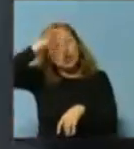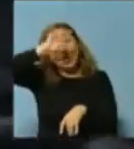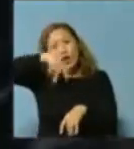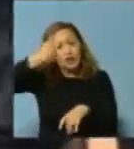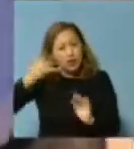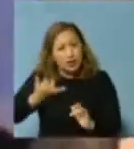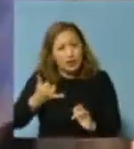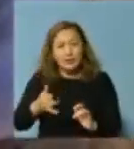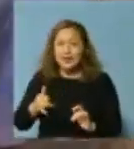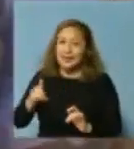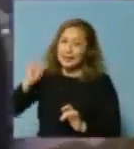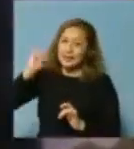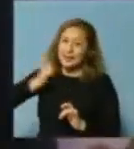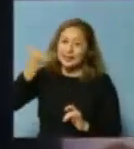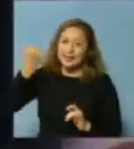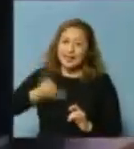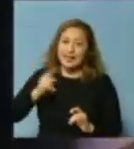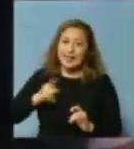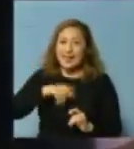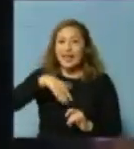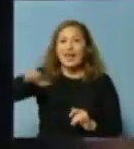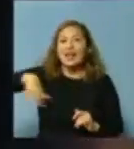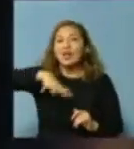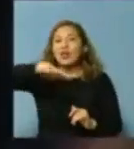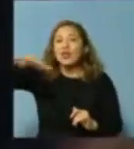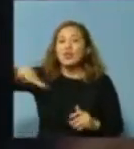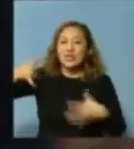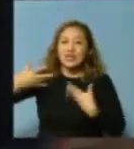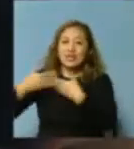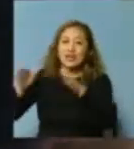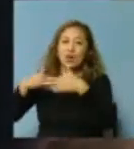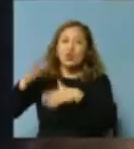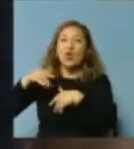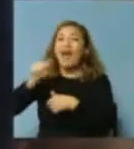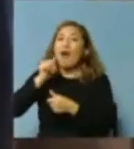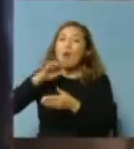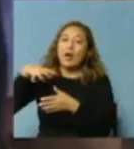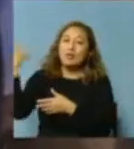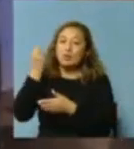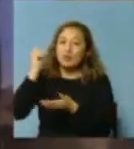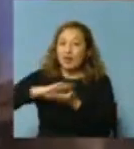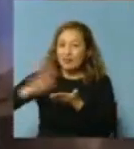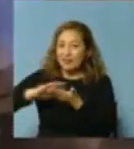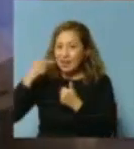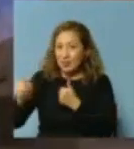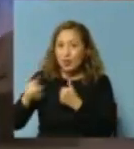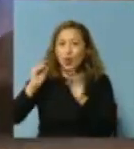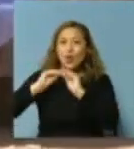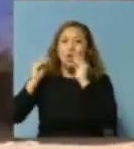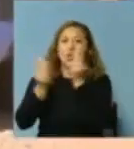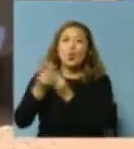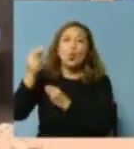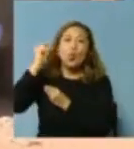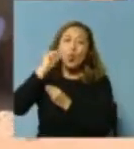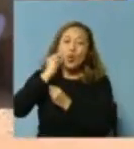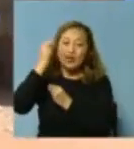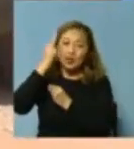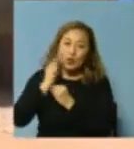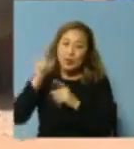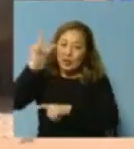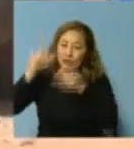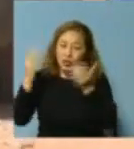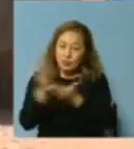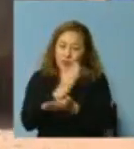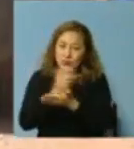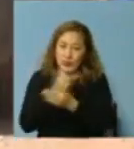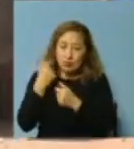Sí, sí, pero además tuve que ir a Finca Yoscaba, inauguramos una obra de agua importante para 49 productores,